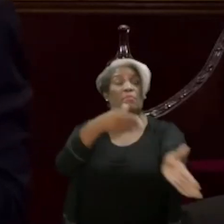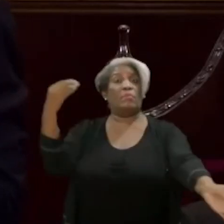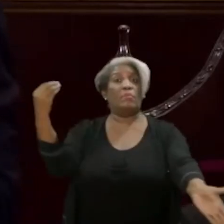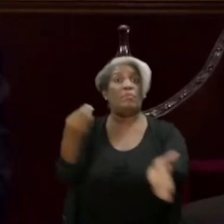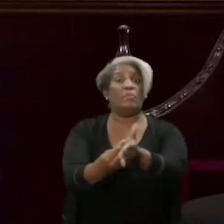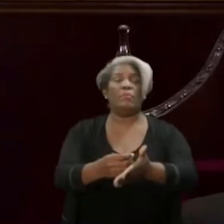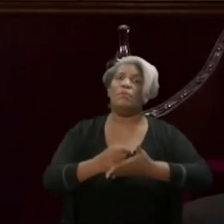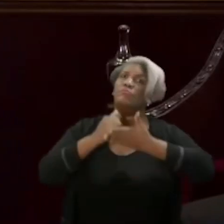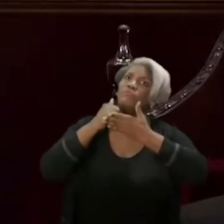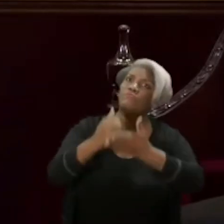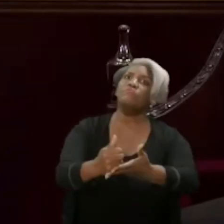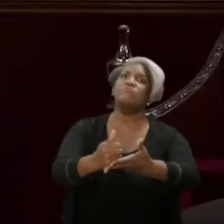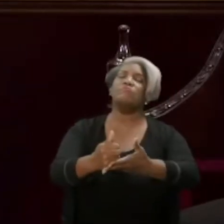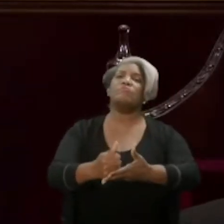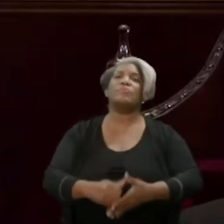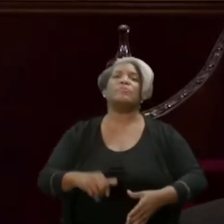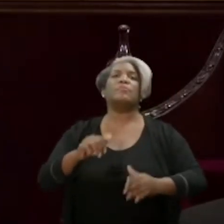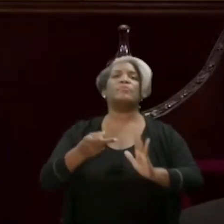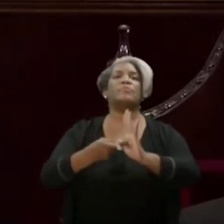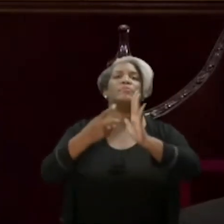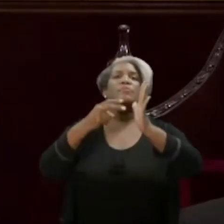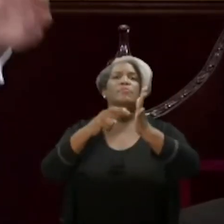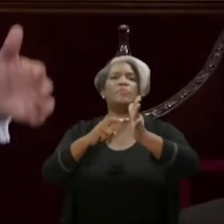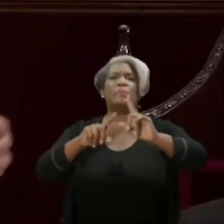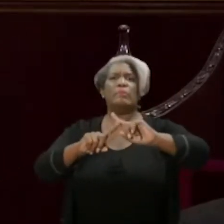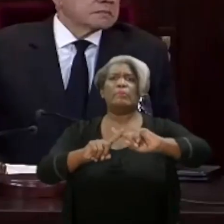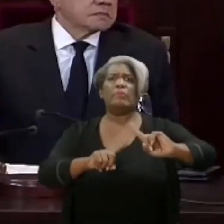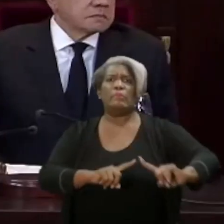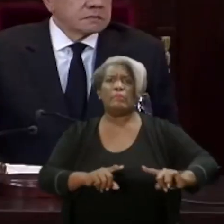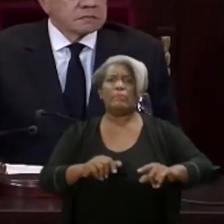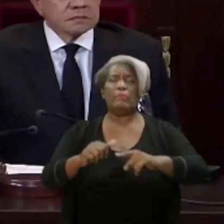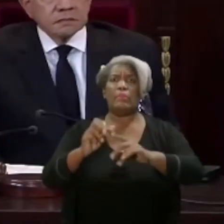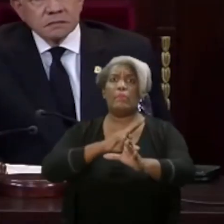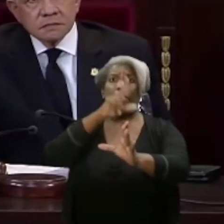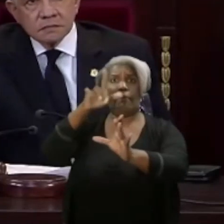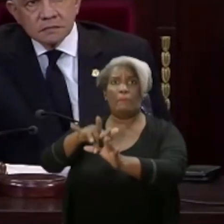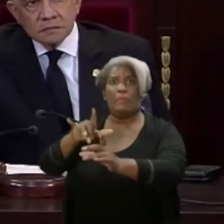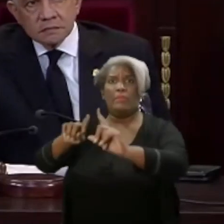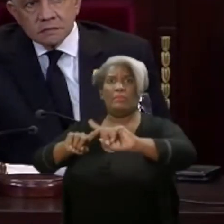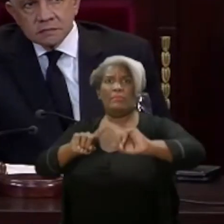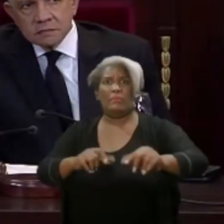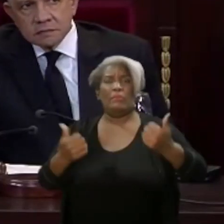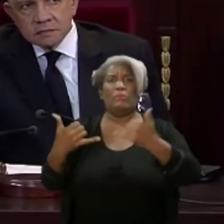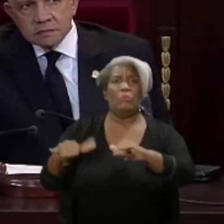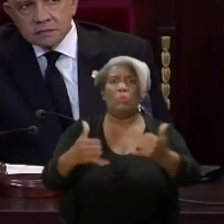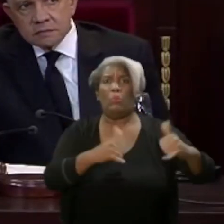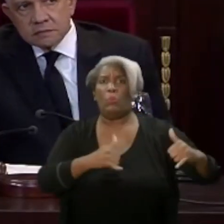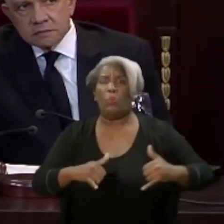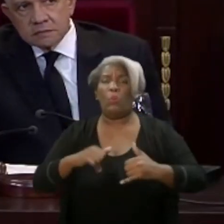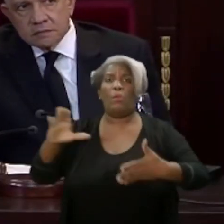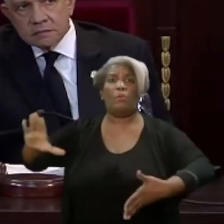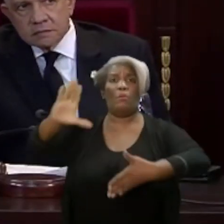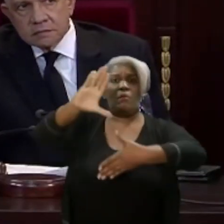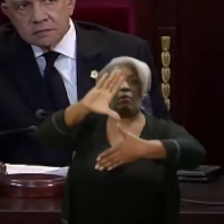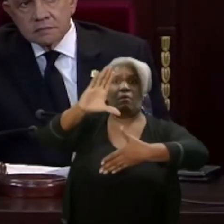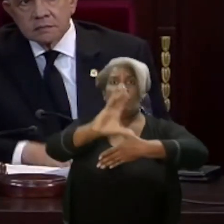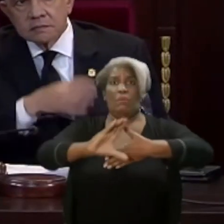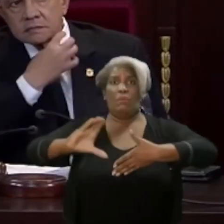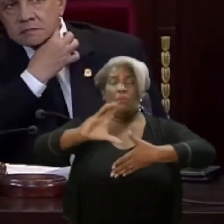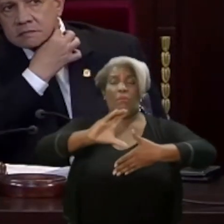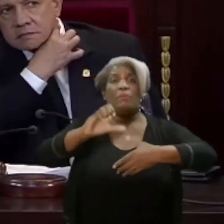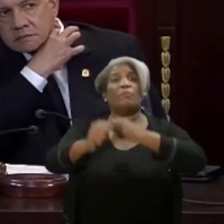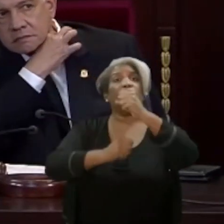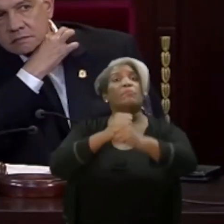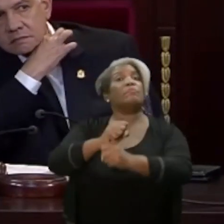Con esa suma se cumplieron renglones en apoyo a los eventos clasificatorios del ciclo olímpico, como Juegos Centroamericanos y del Caribe del 2023